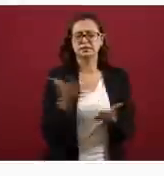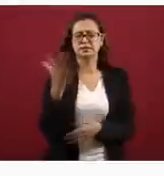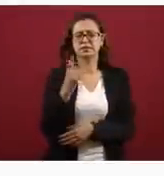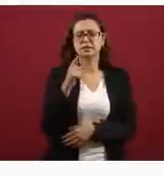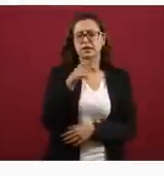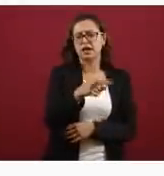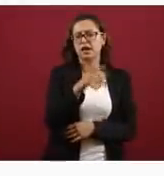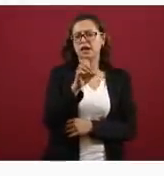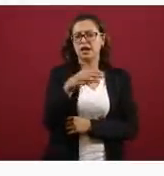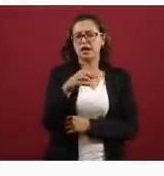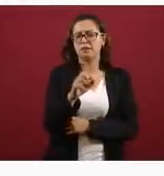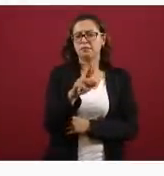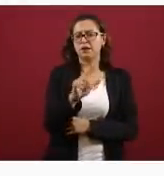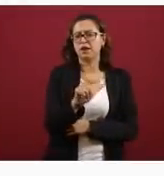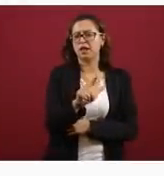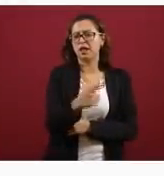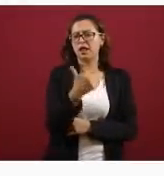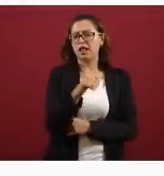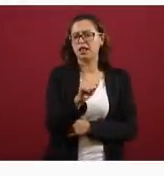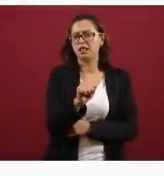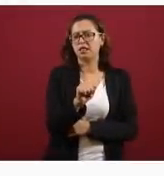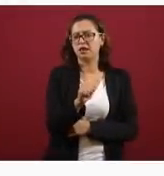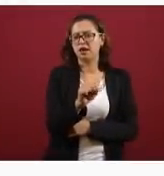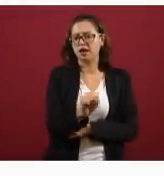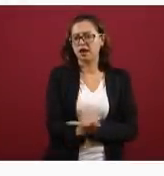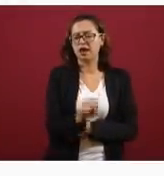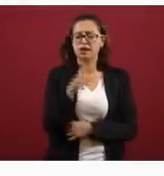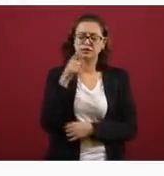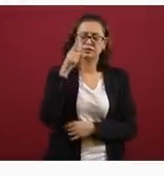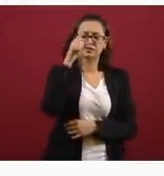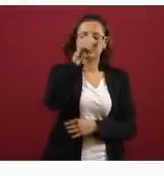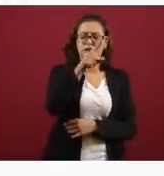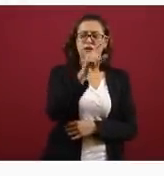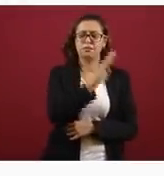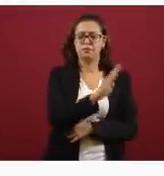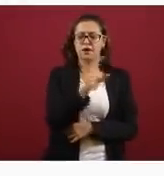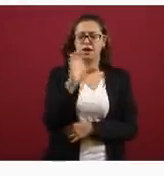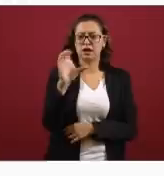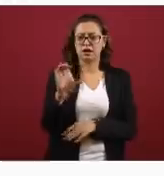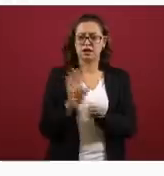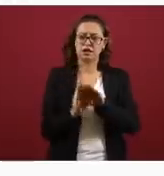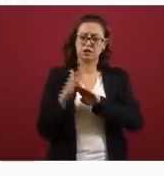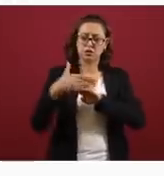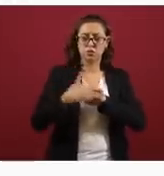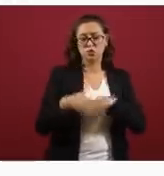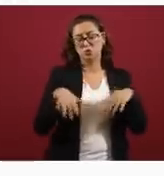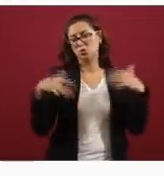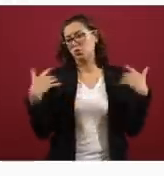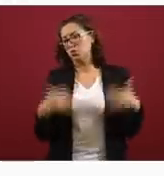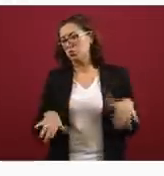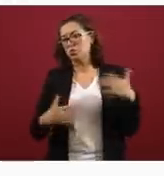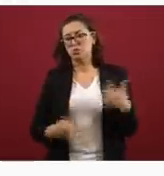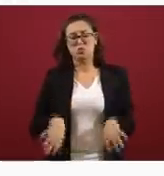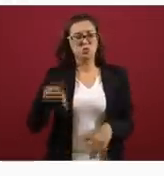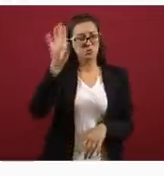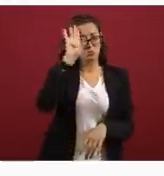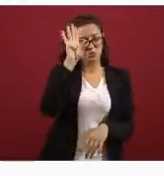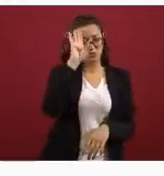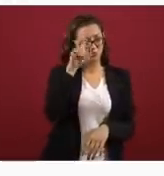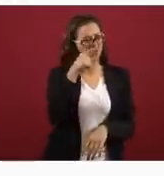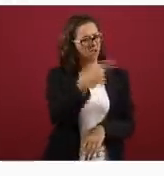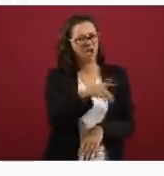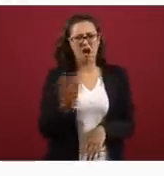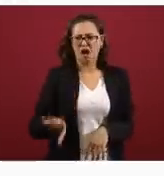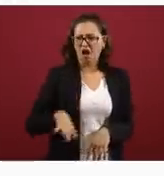Emerald Gas de Los Cabos, Baja California Sur, y que sí son una auténtica joyita, porque tienen un margen